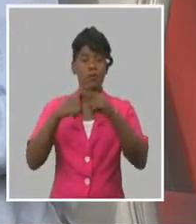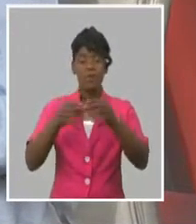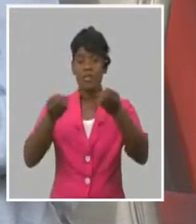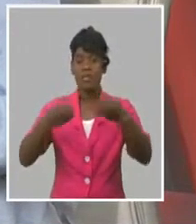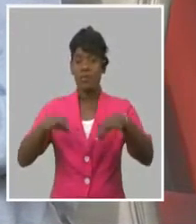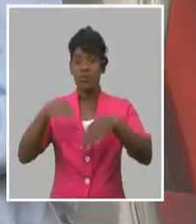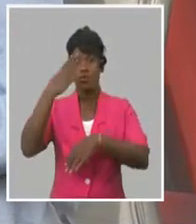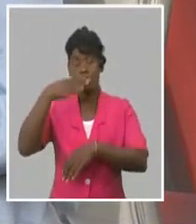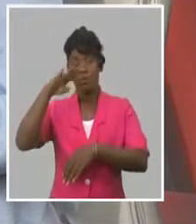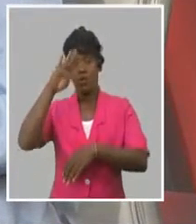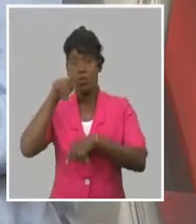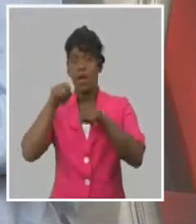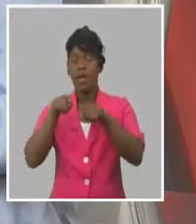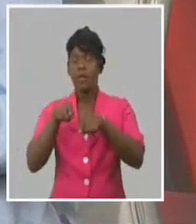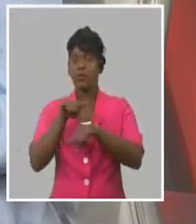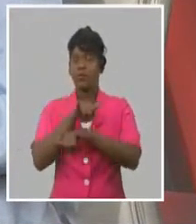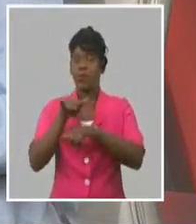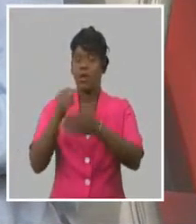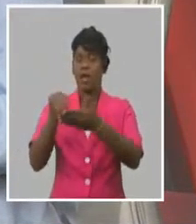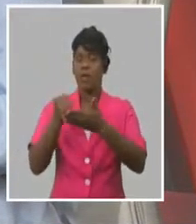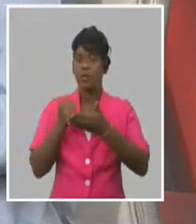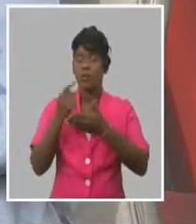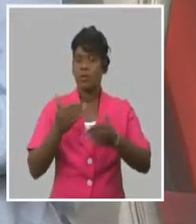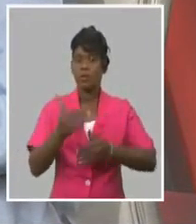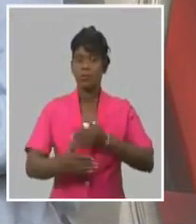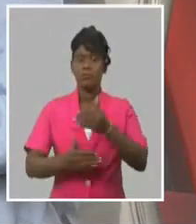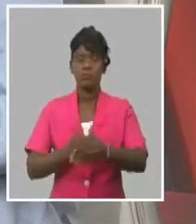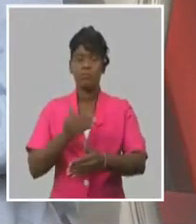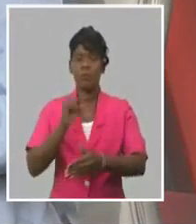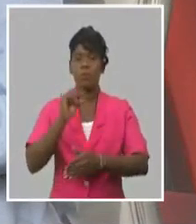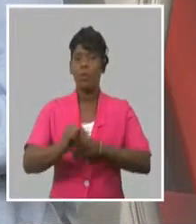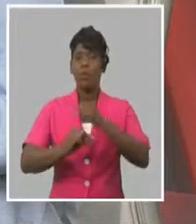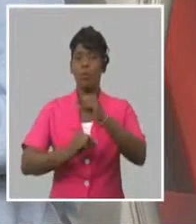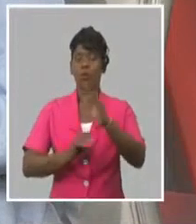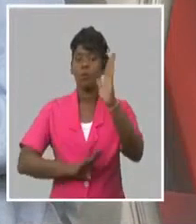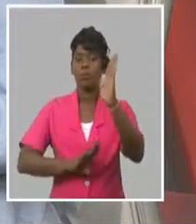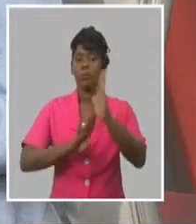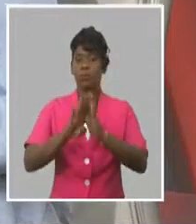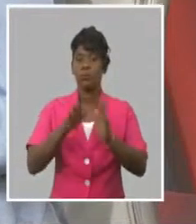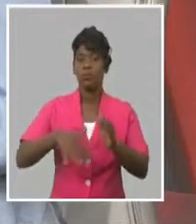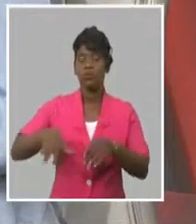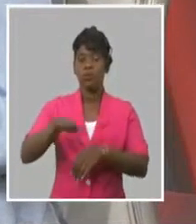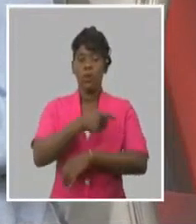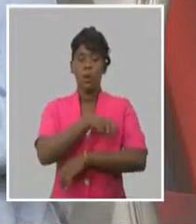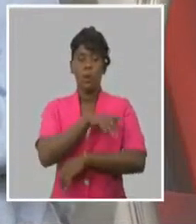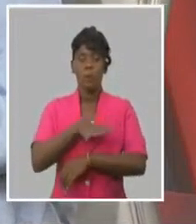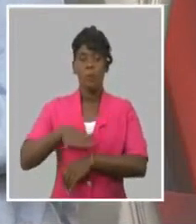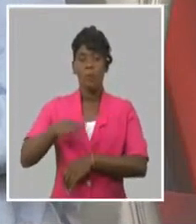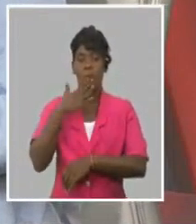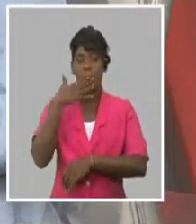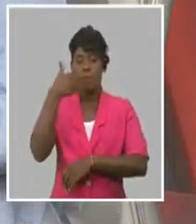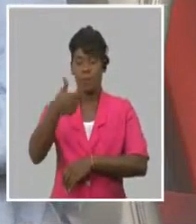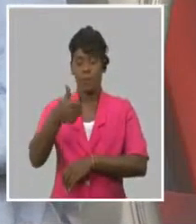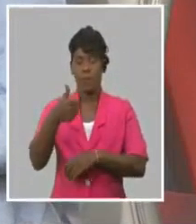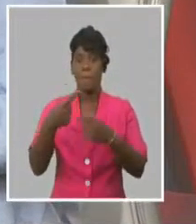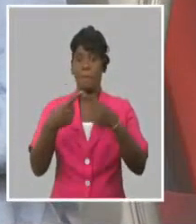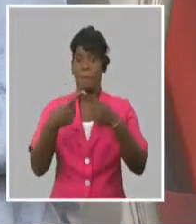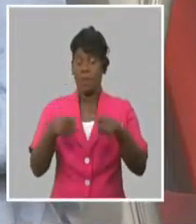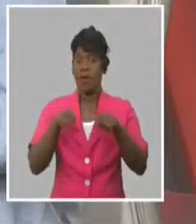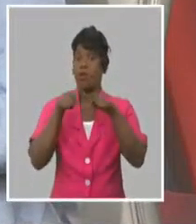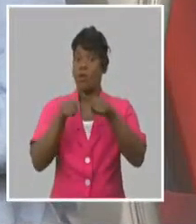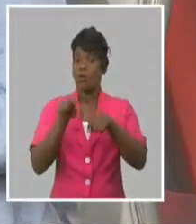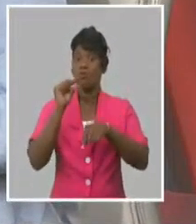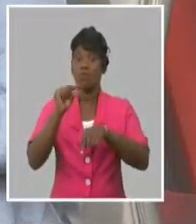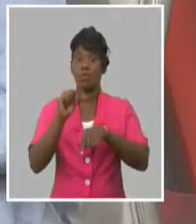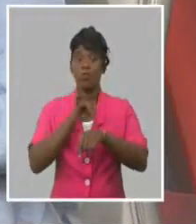cubana, constituye el proceso más determinante en la actualización del modelo económico cubano, por el impacto que tendrá